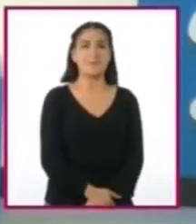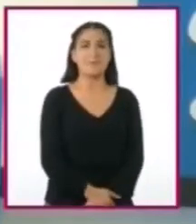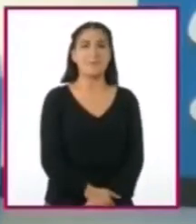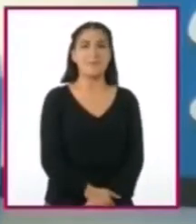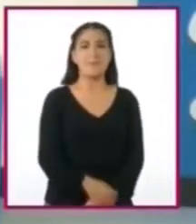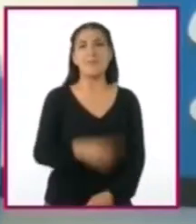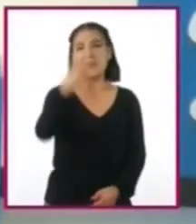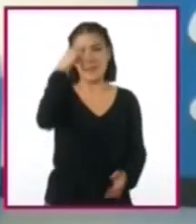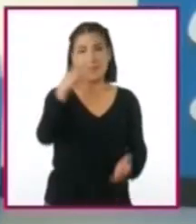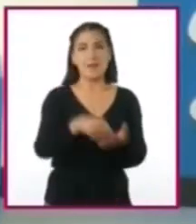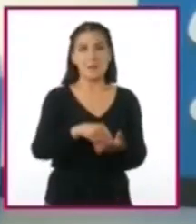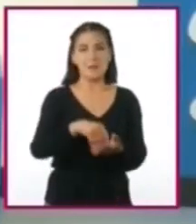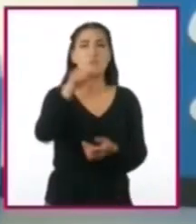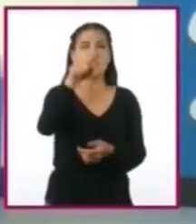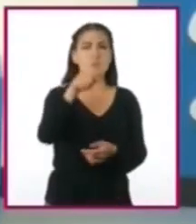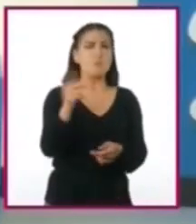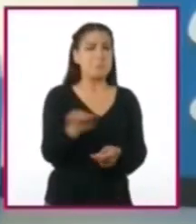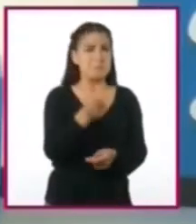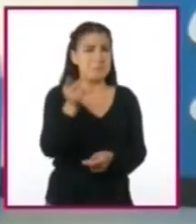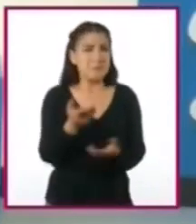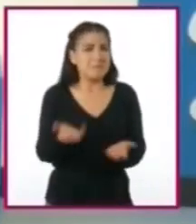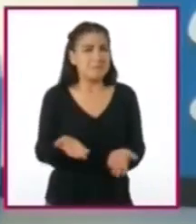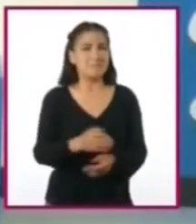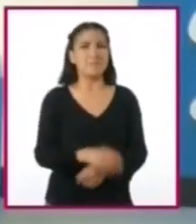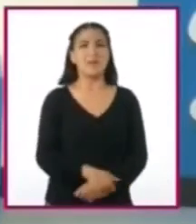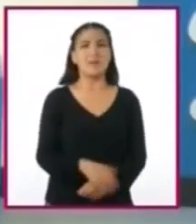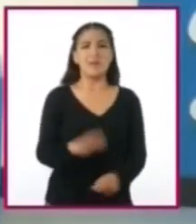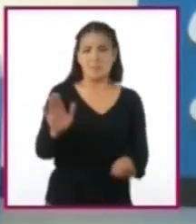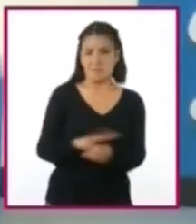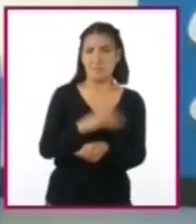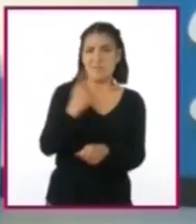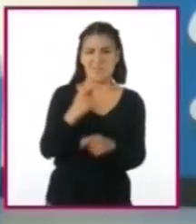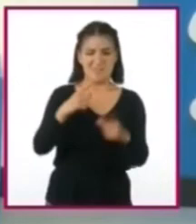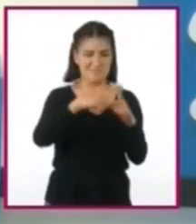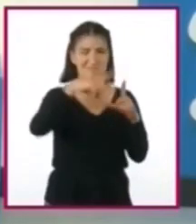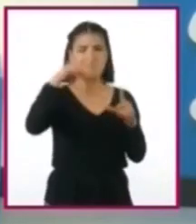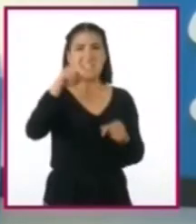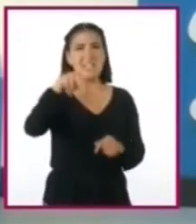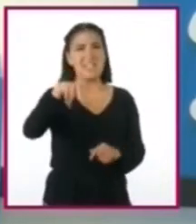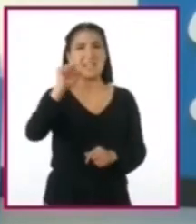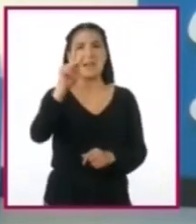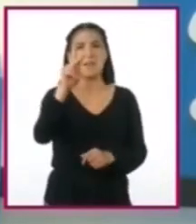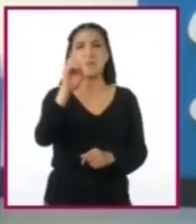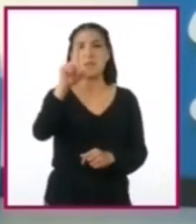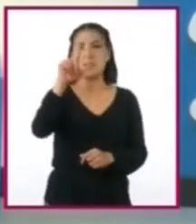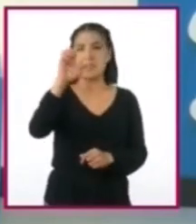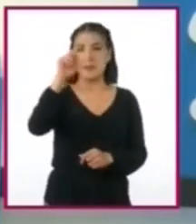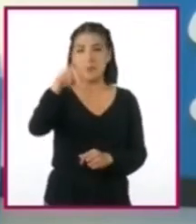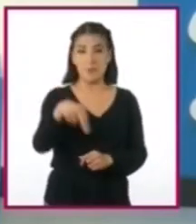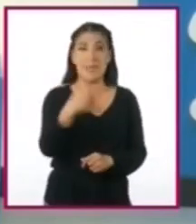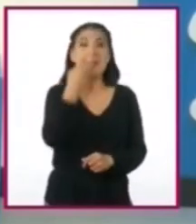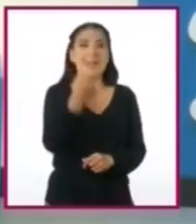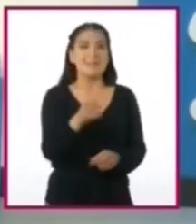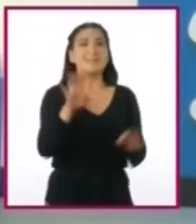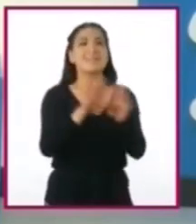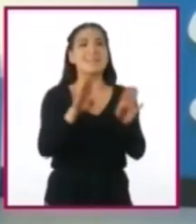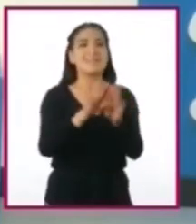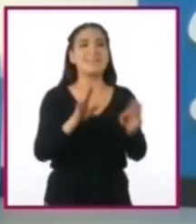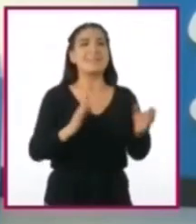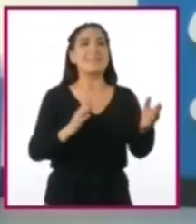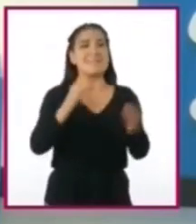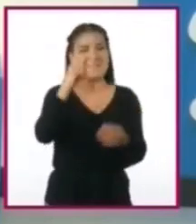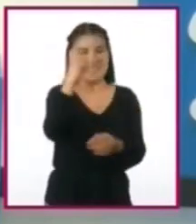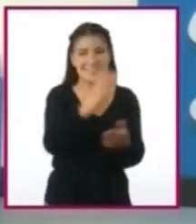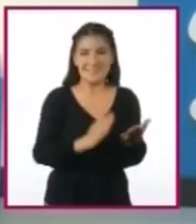Creo que estarán haciendo una pregunta. ¿Por qué triángulo de Napoleón? Y ese será nuestro reto.